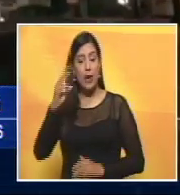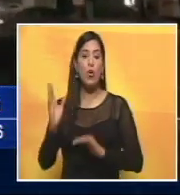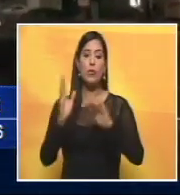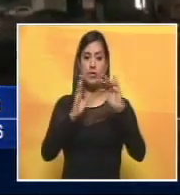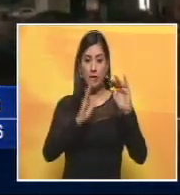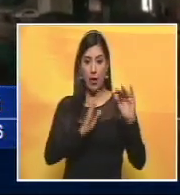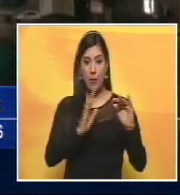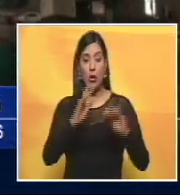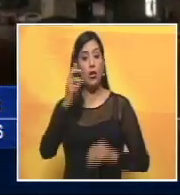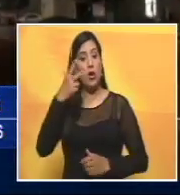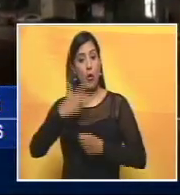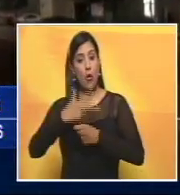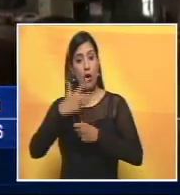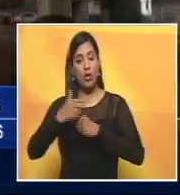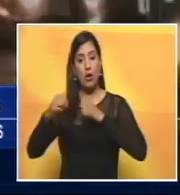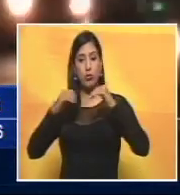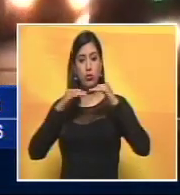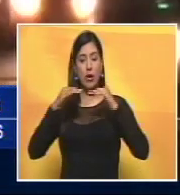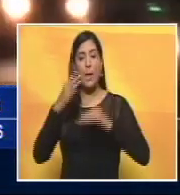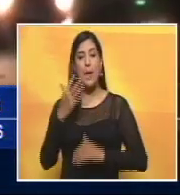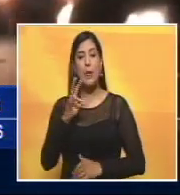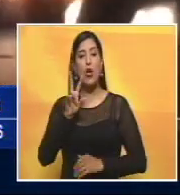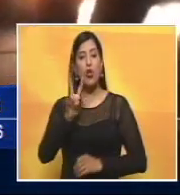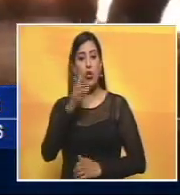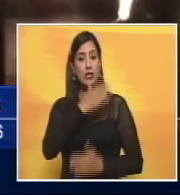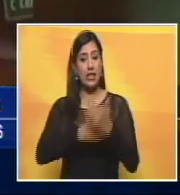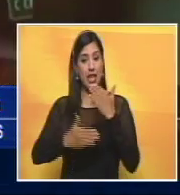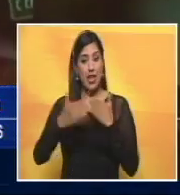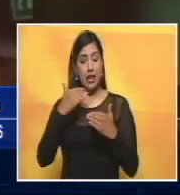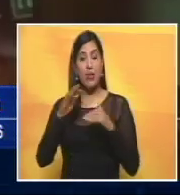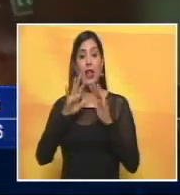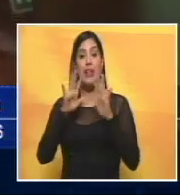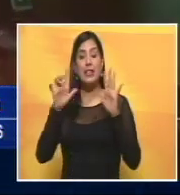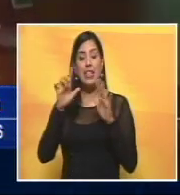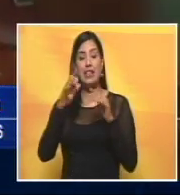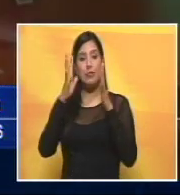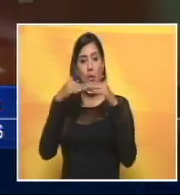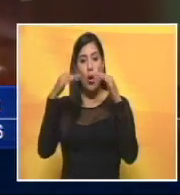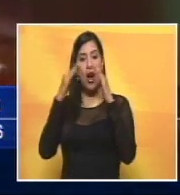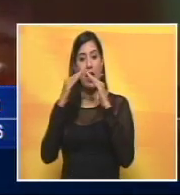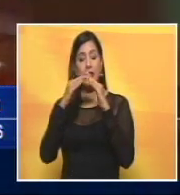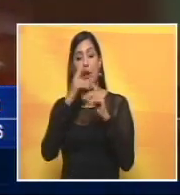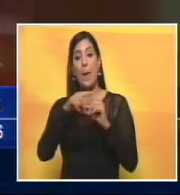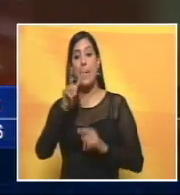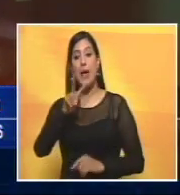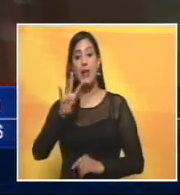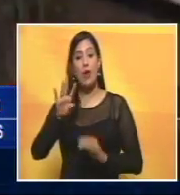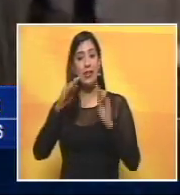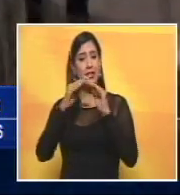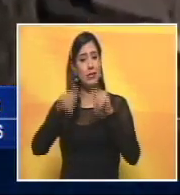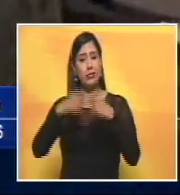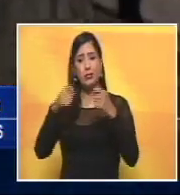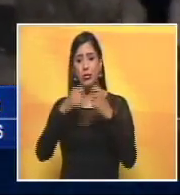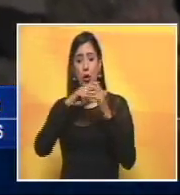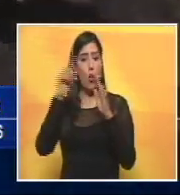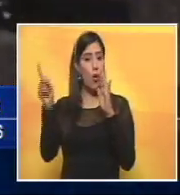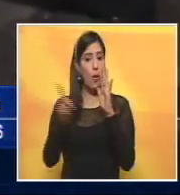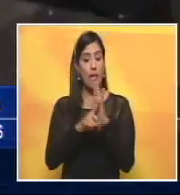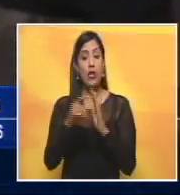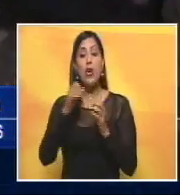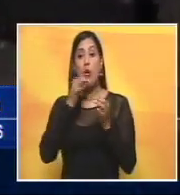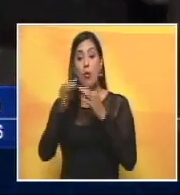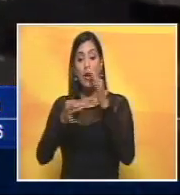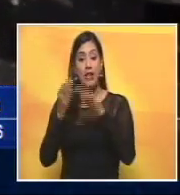otro lado, en Guatemala, el movimiento dejó al menos 2 heridos, 17 damnificados y 24 casas destruidas, según el